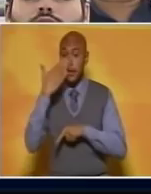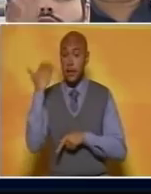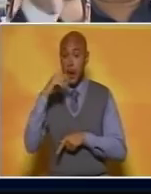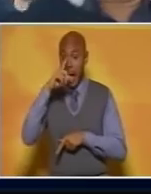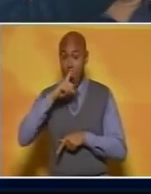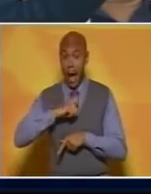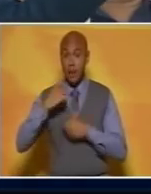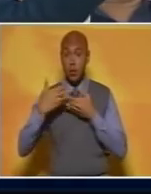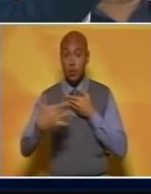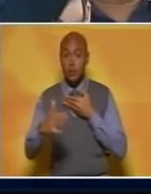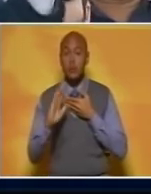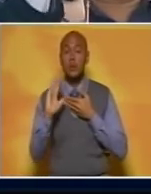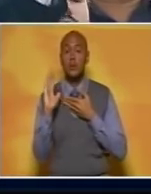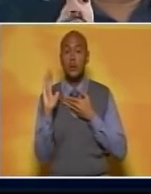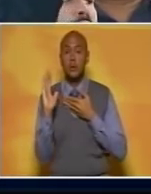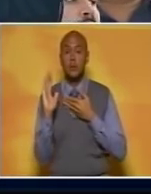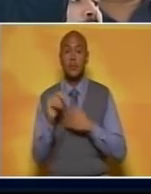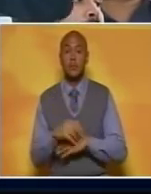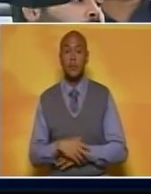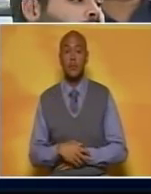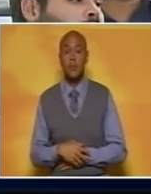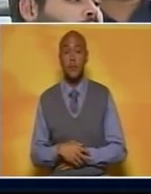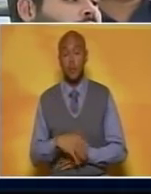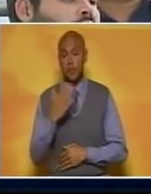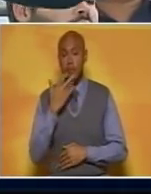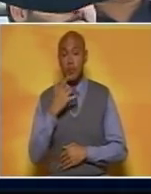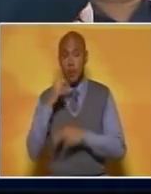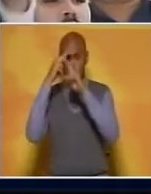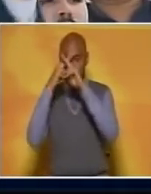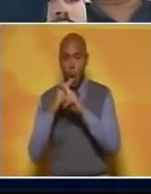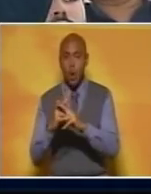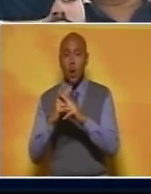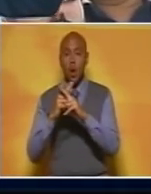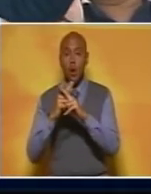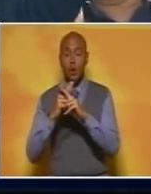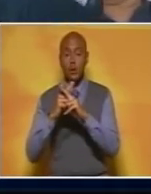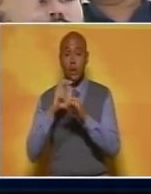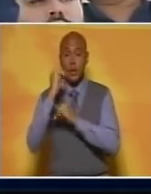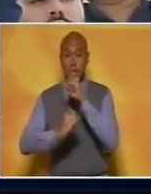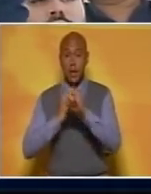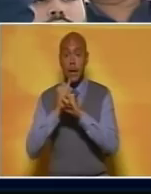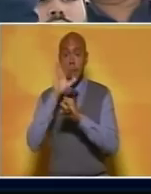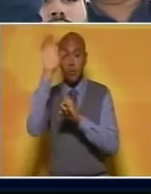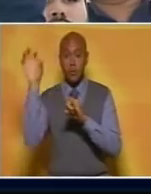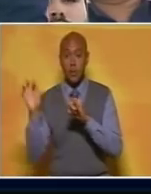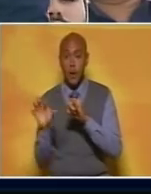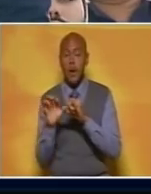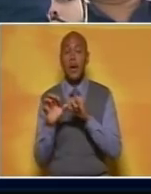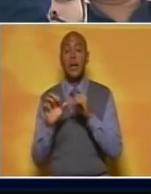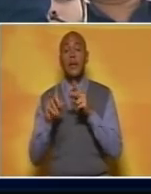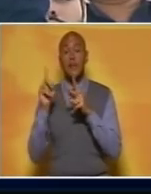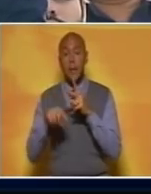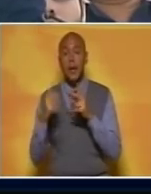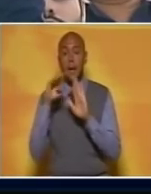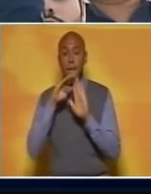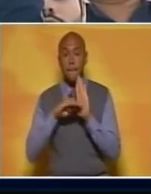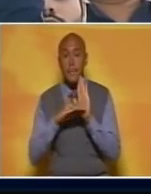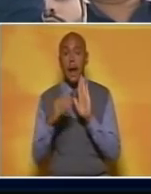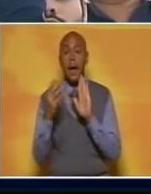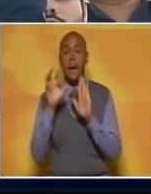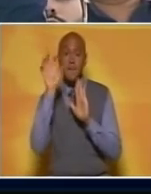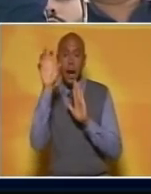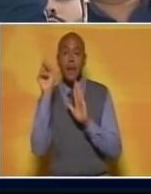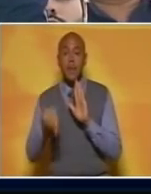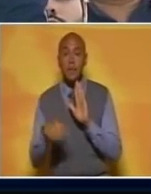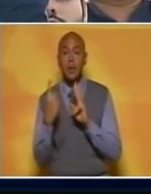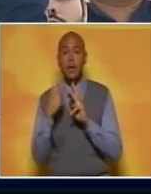este año, más allá del reconocimiento internacional, del acompañamiento, del plan país, de la ruta que hemos